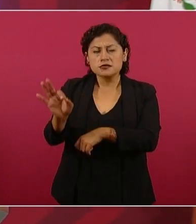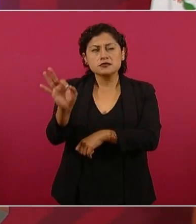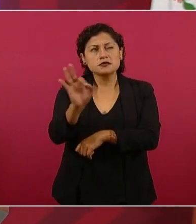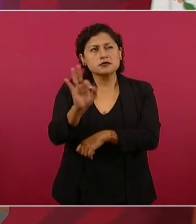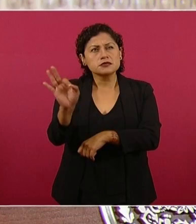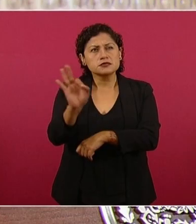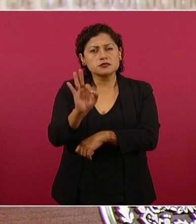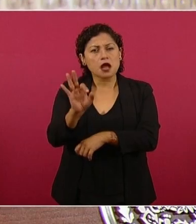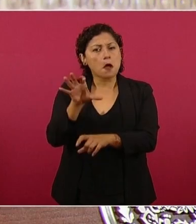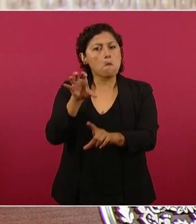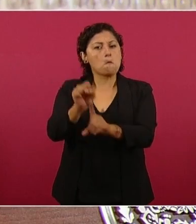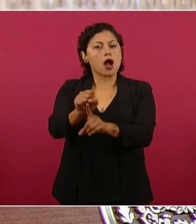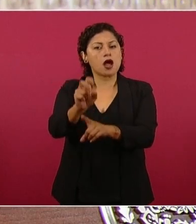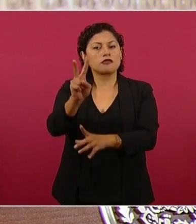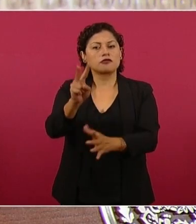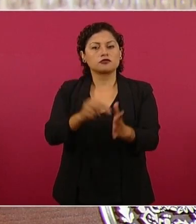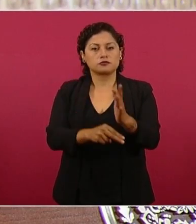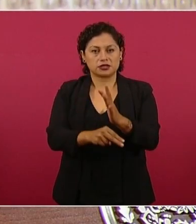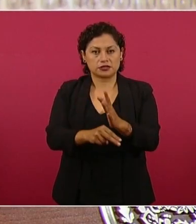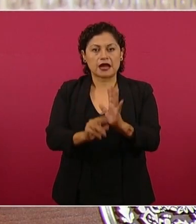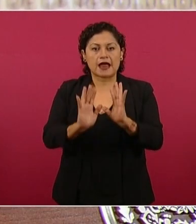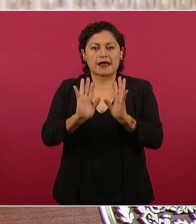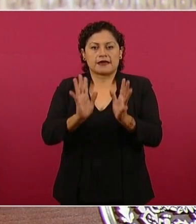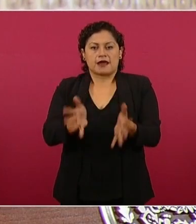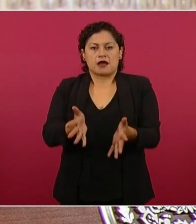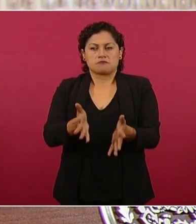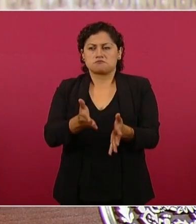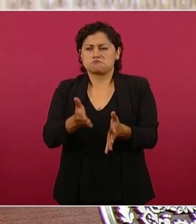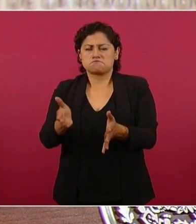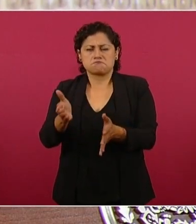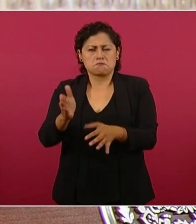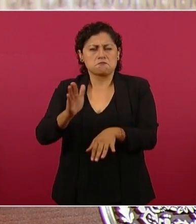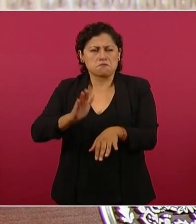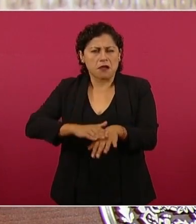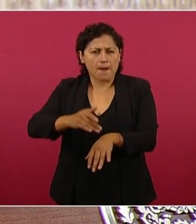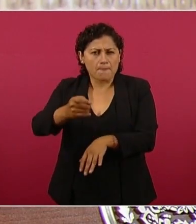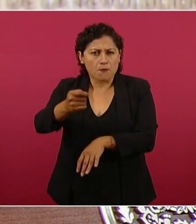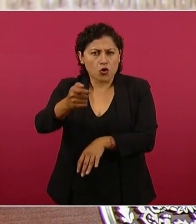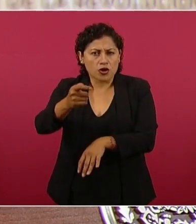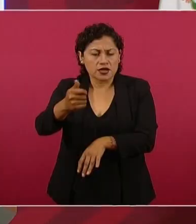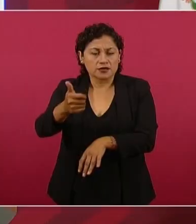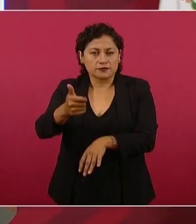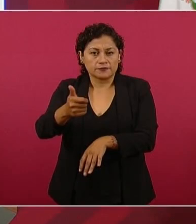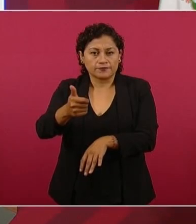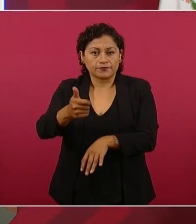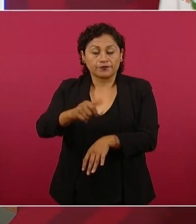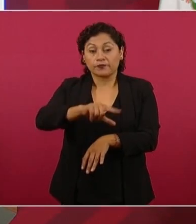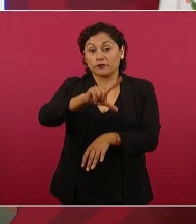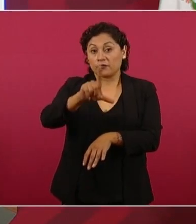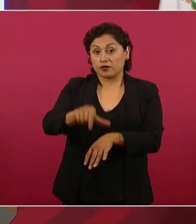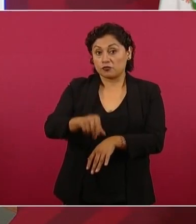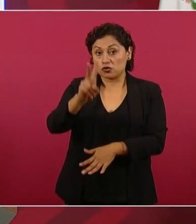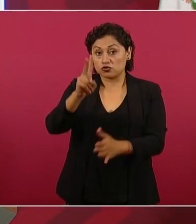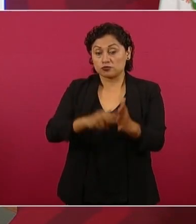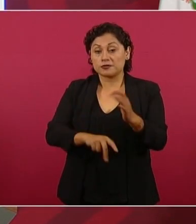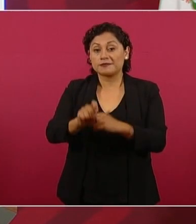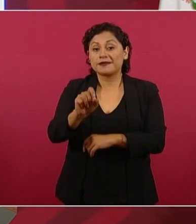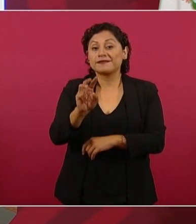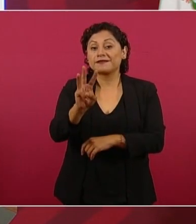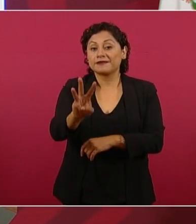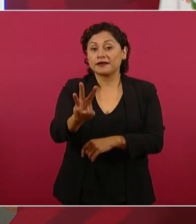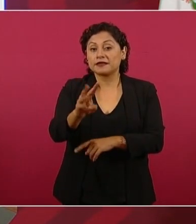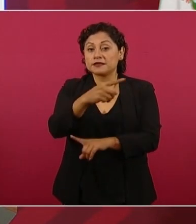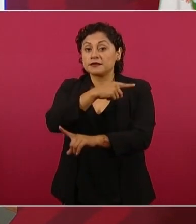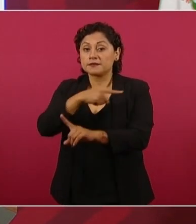con 2.000, un poquito más. A mediados del año próximo,